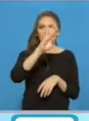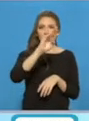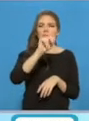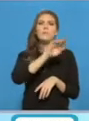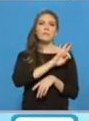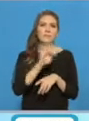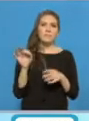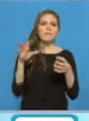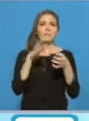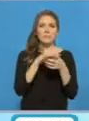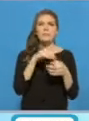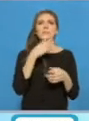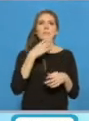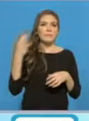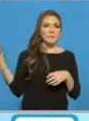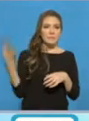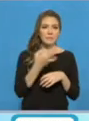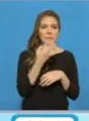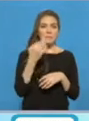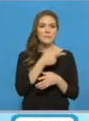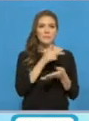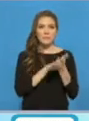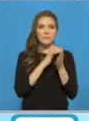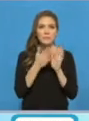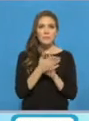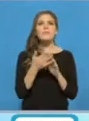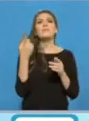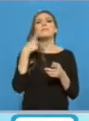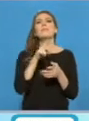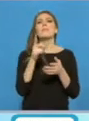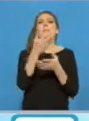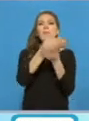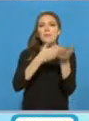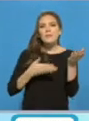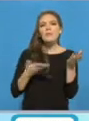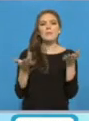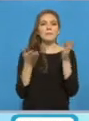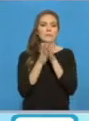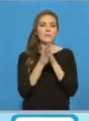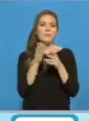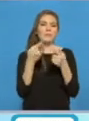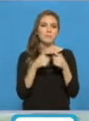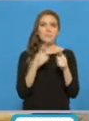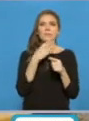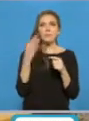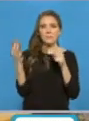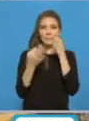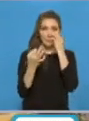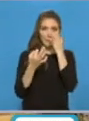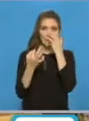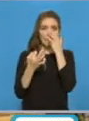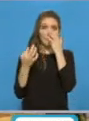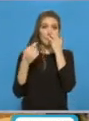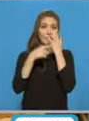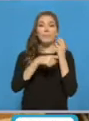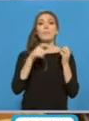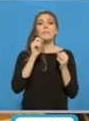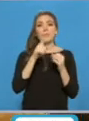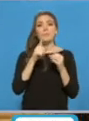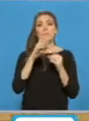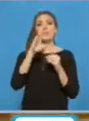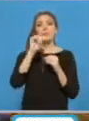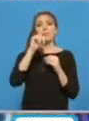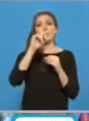deliciosas, ¿no? Son tortillas, pero la verdad es que sí el poder calórico se aumenta, insisto, son 60 de una de